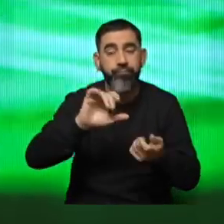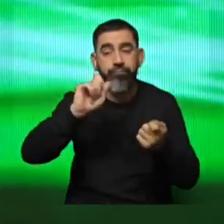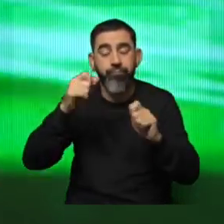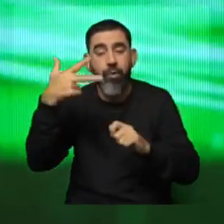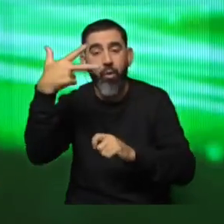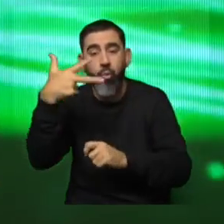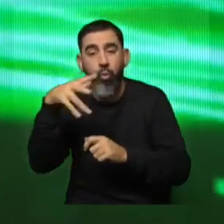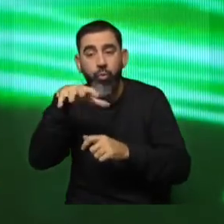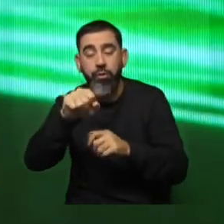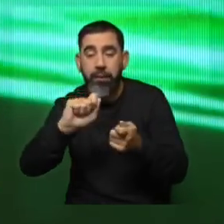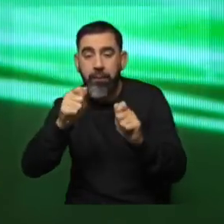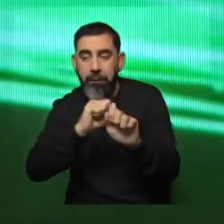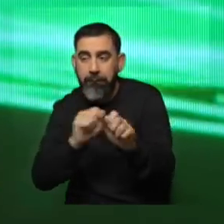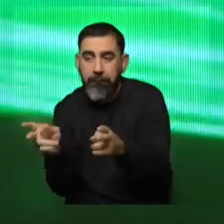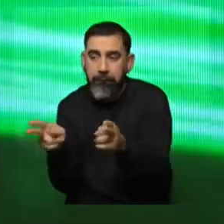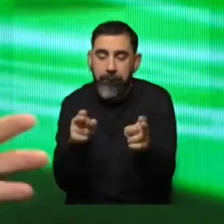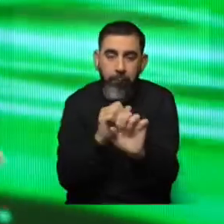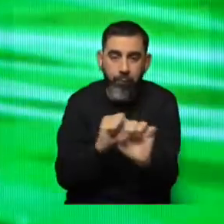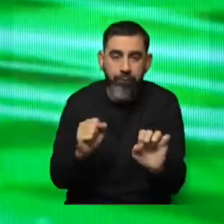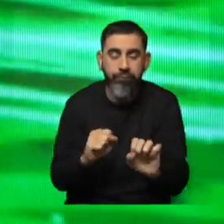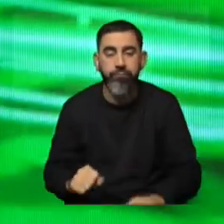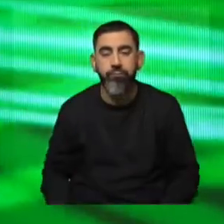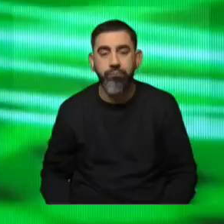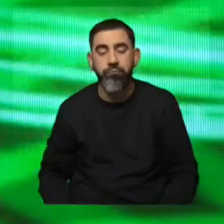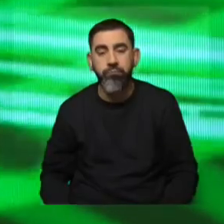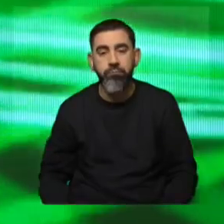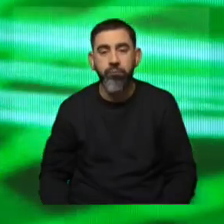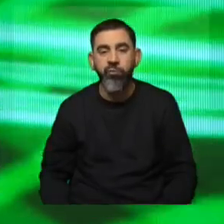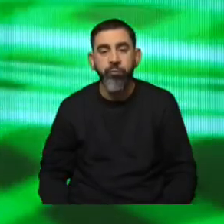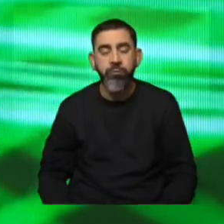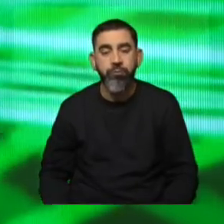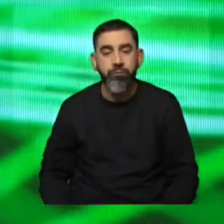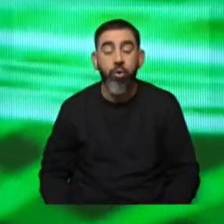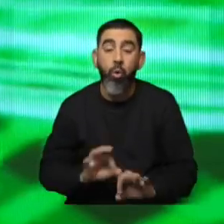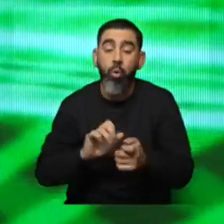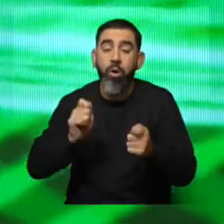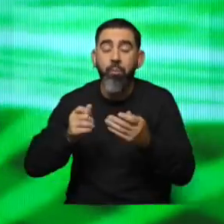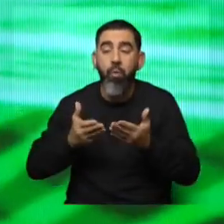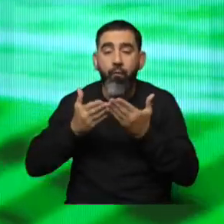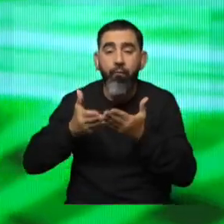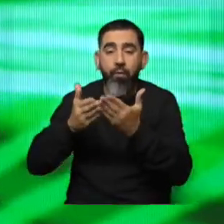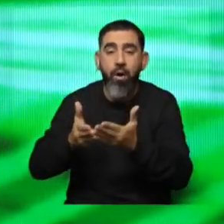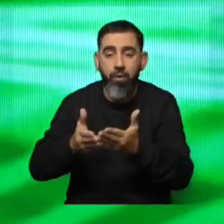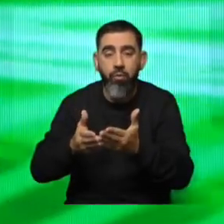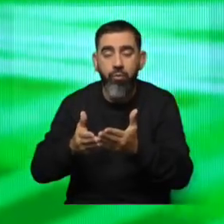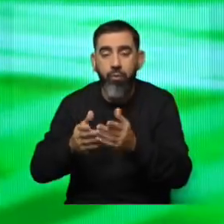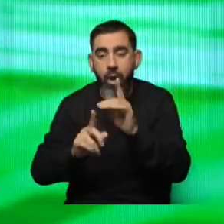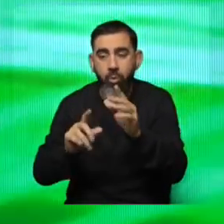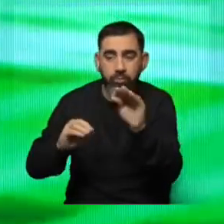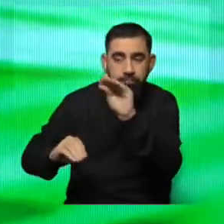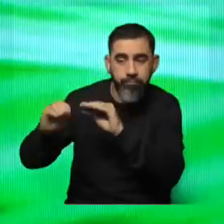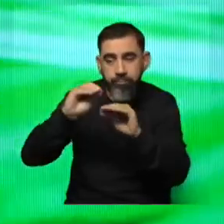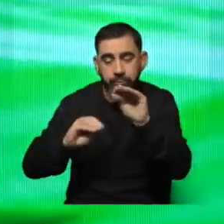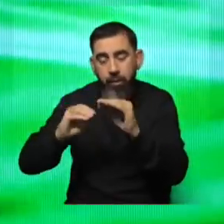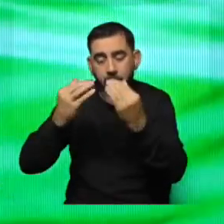este o un pasaje fluvial este que sé que también Hicieron mucho esfuerzo desde las compañías para poder mover algunos de esos